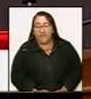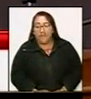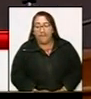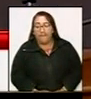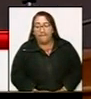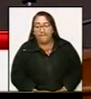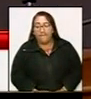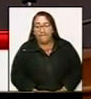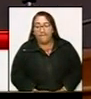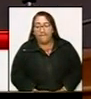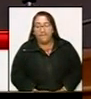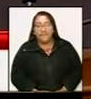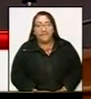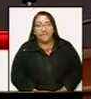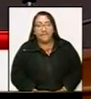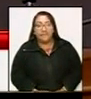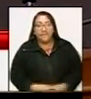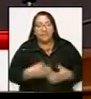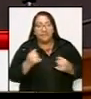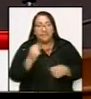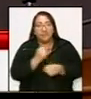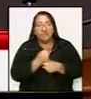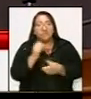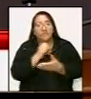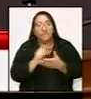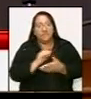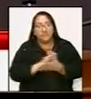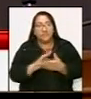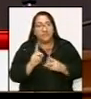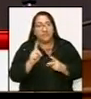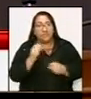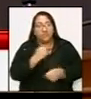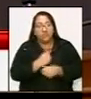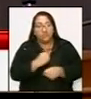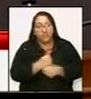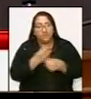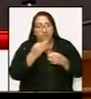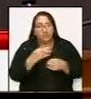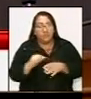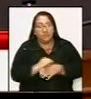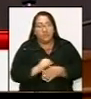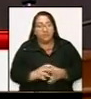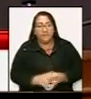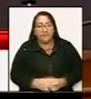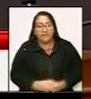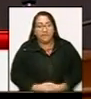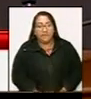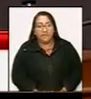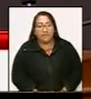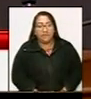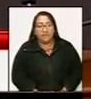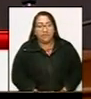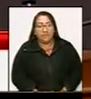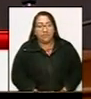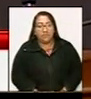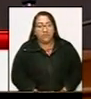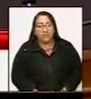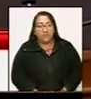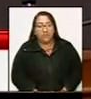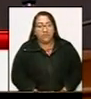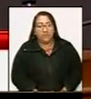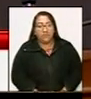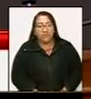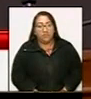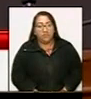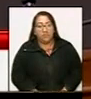a informar de acciones teóricas, pero no de acciones prácticas. Sé que para poder